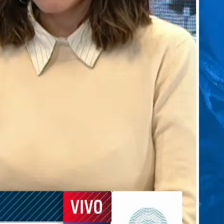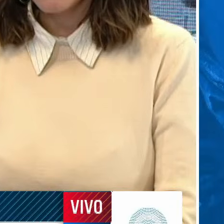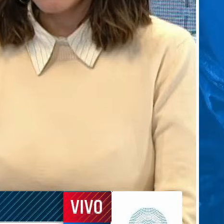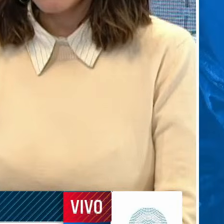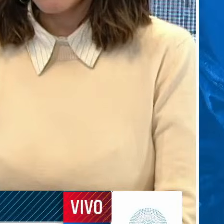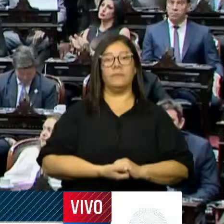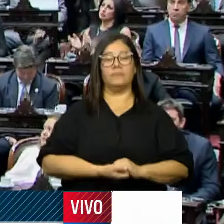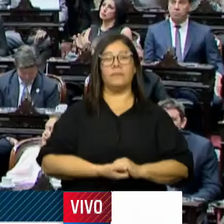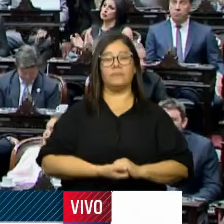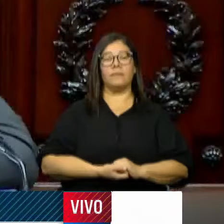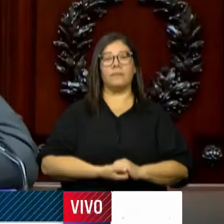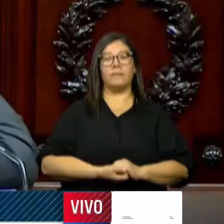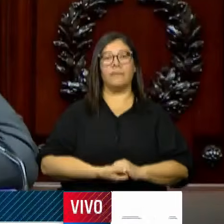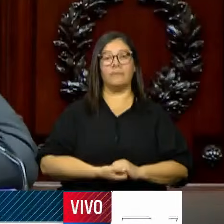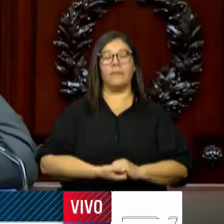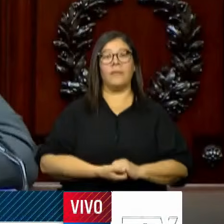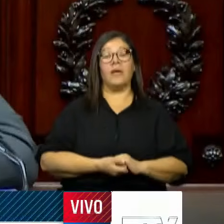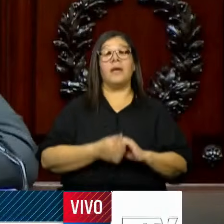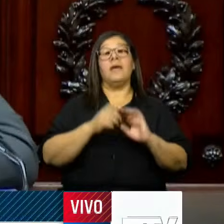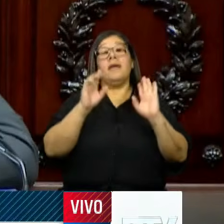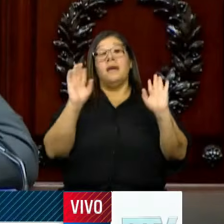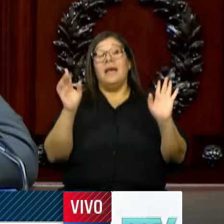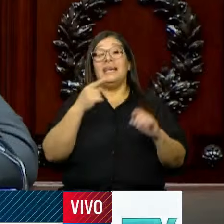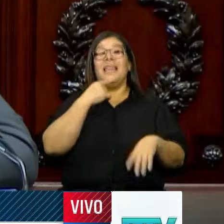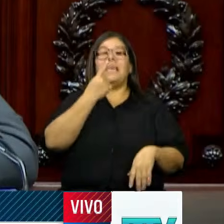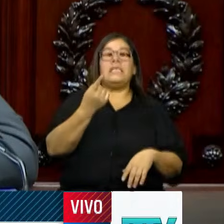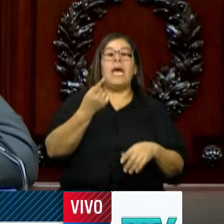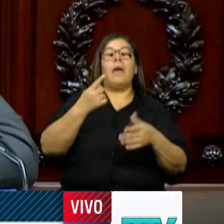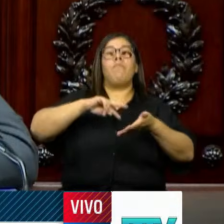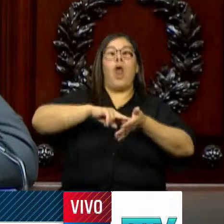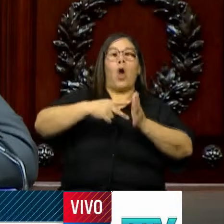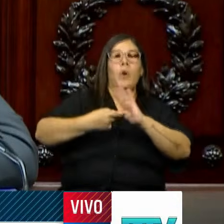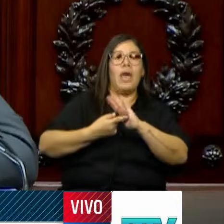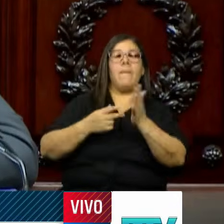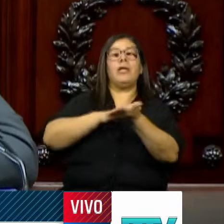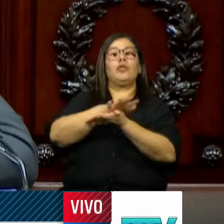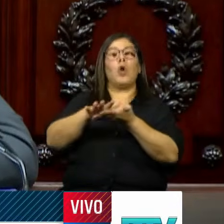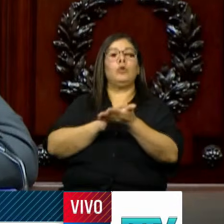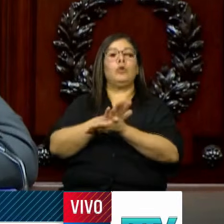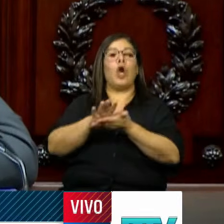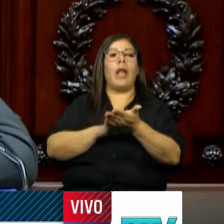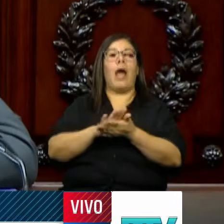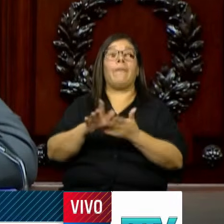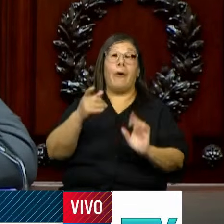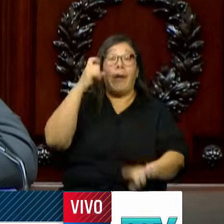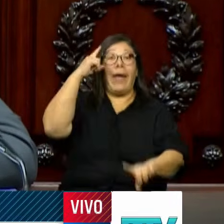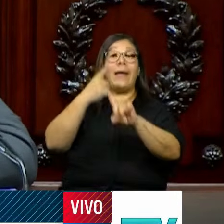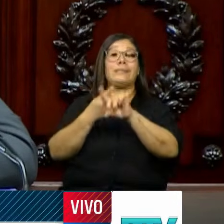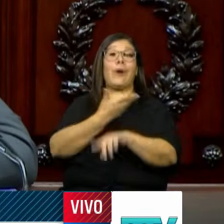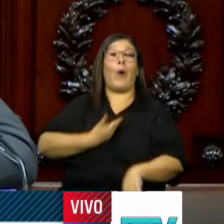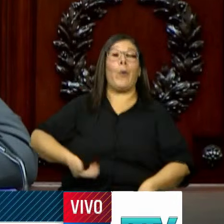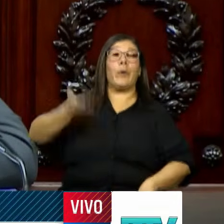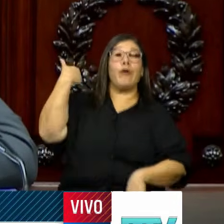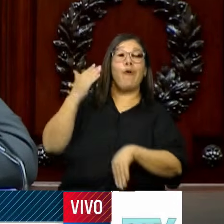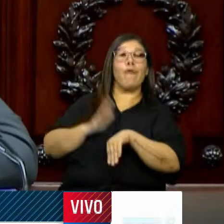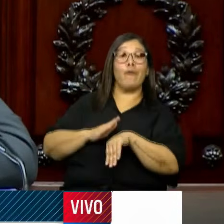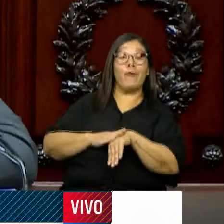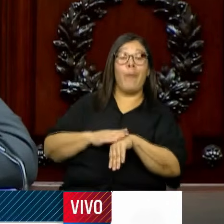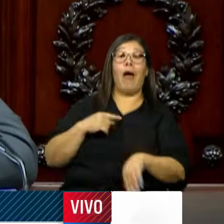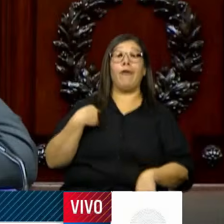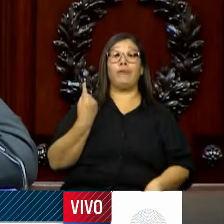Manuel Adorni. Hablando de solucionar conflictos iniciados por gobiernos anteriores, debimos afrontar el juicio